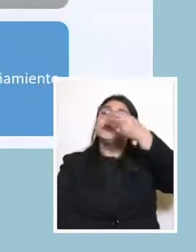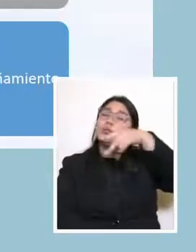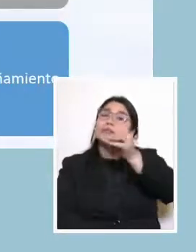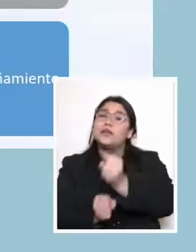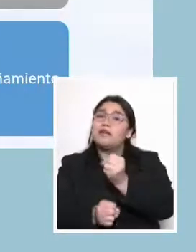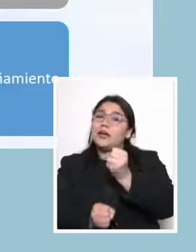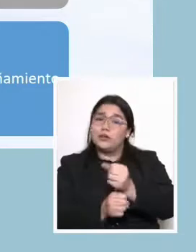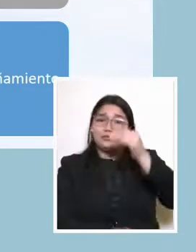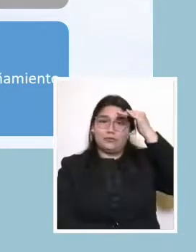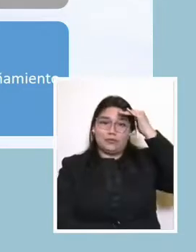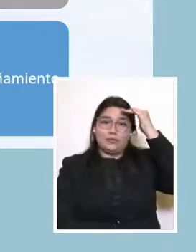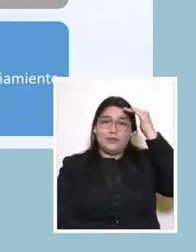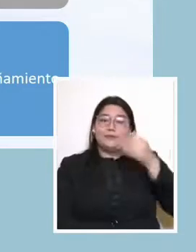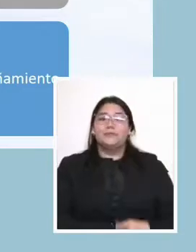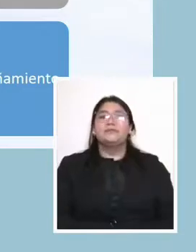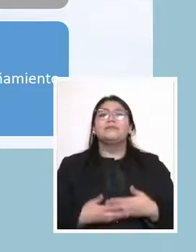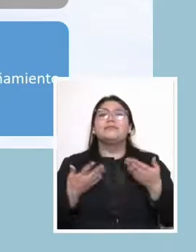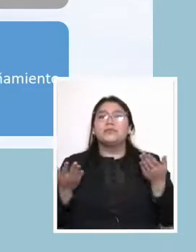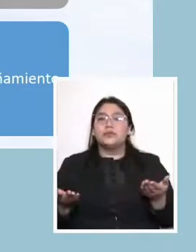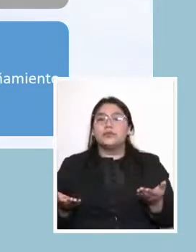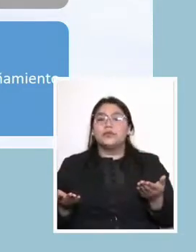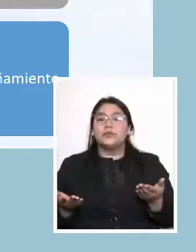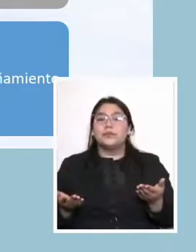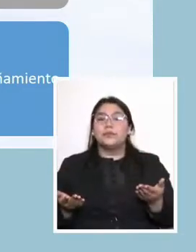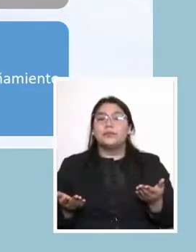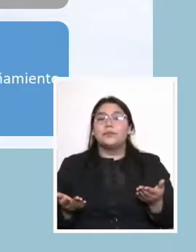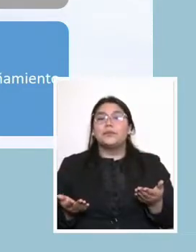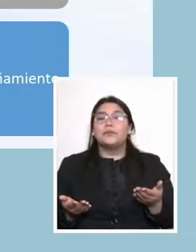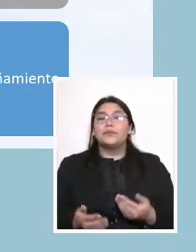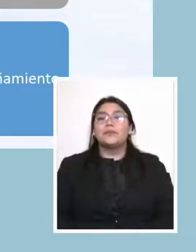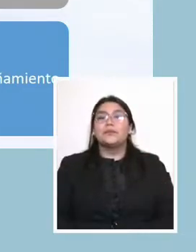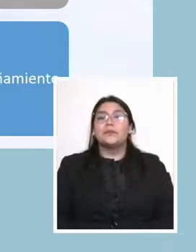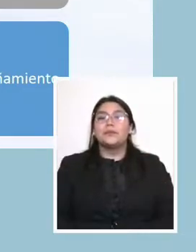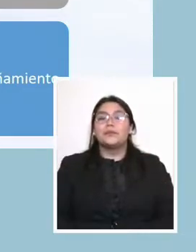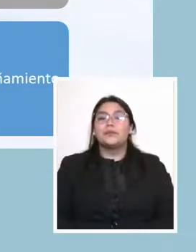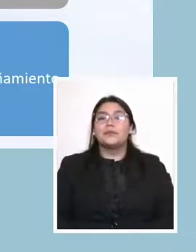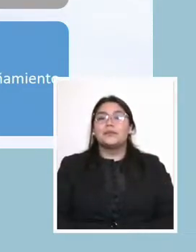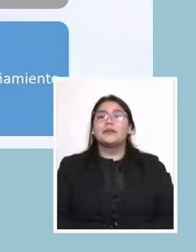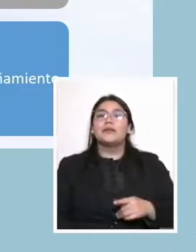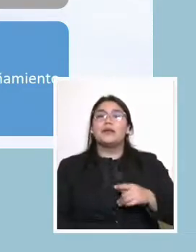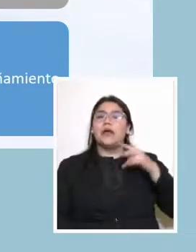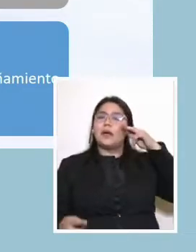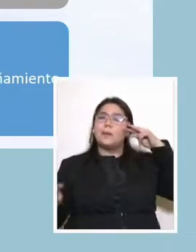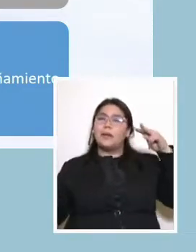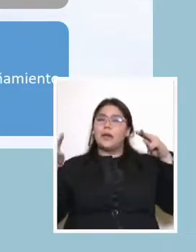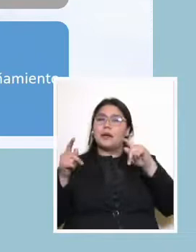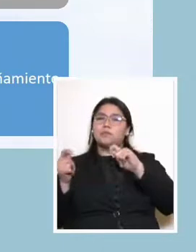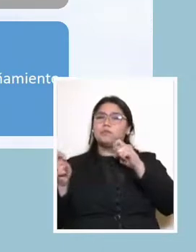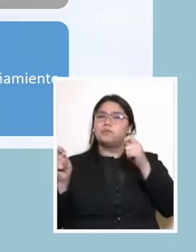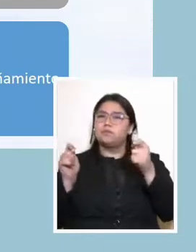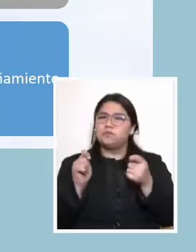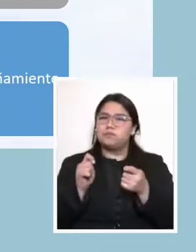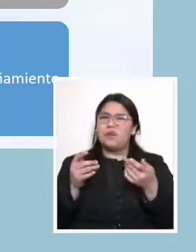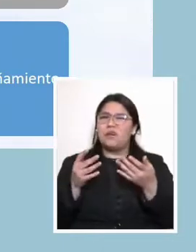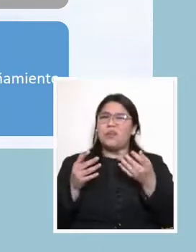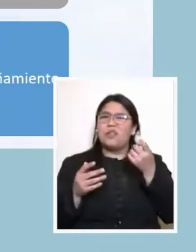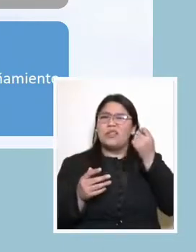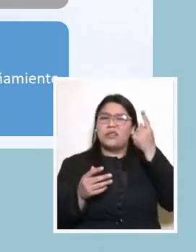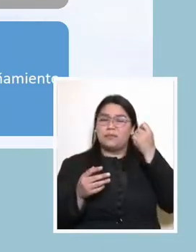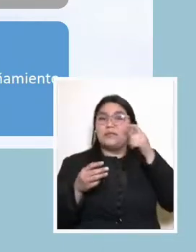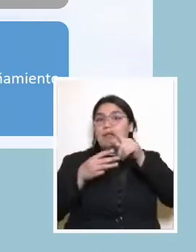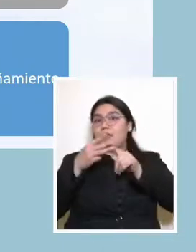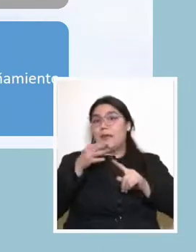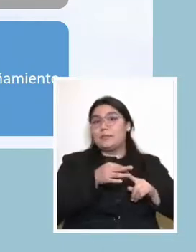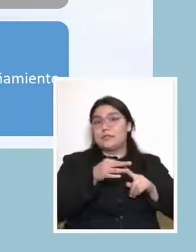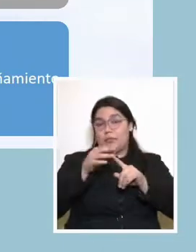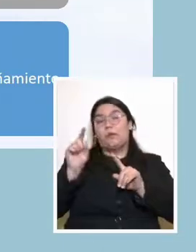Por tanto, ¿cómo se traduce o en qué principios podríamos nosotros entender este cambio de paradigma? En estos tres principios. En primer lugar, la